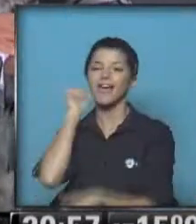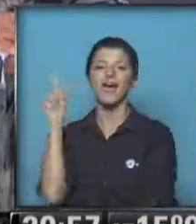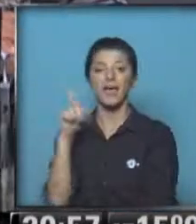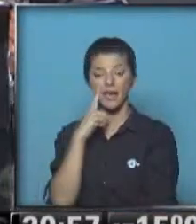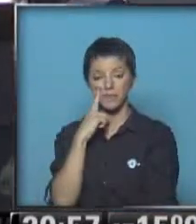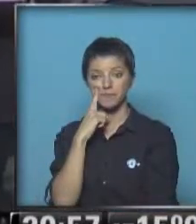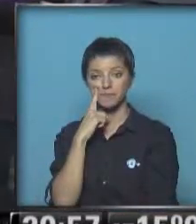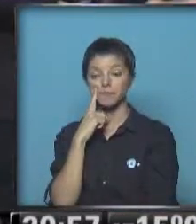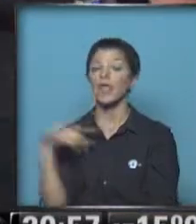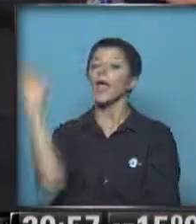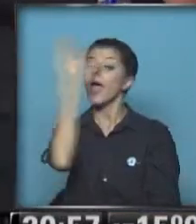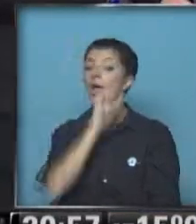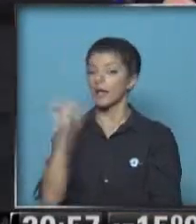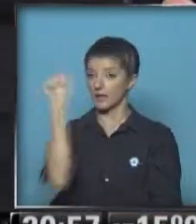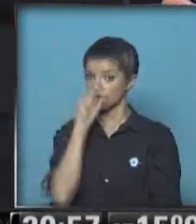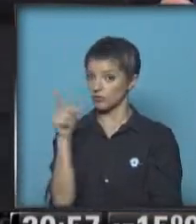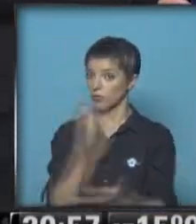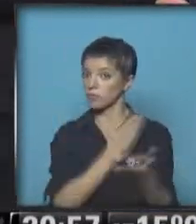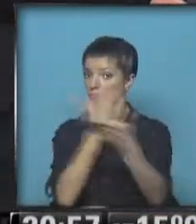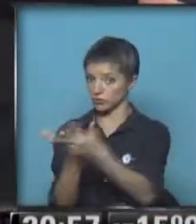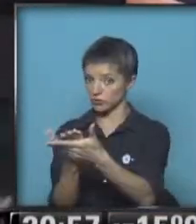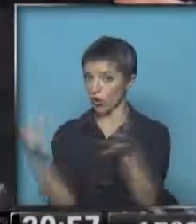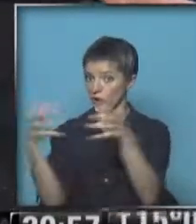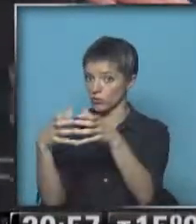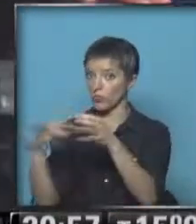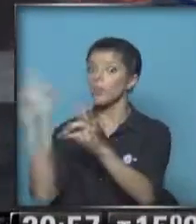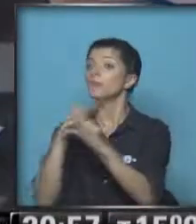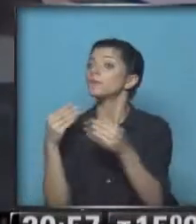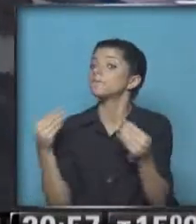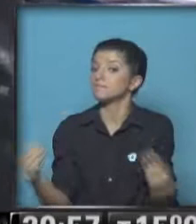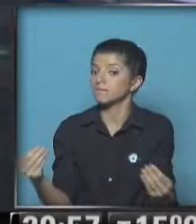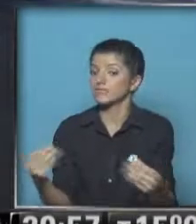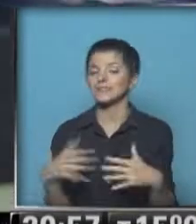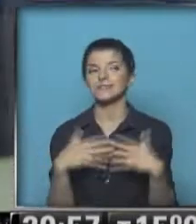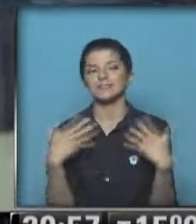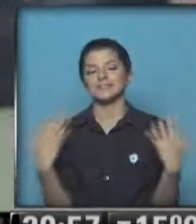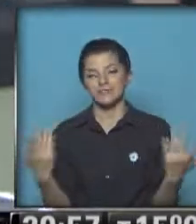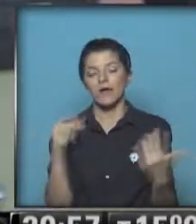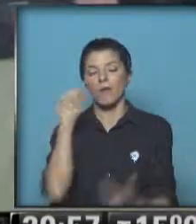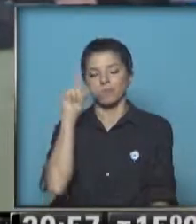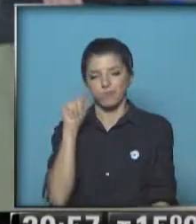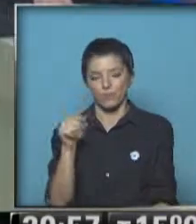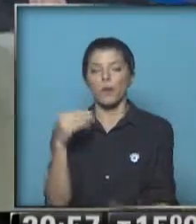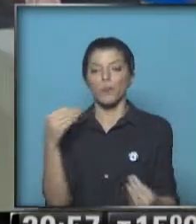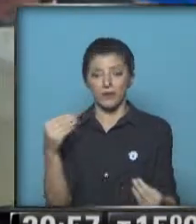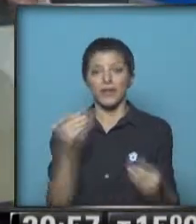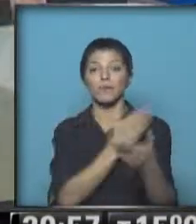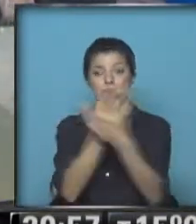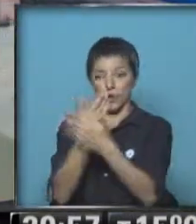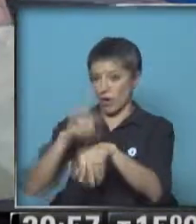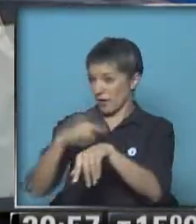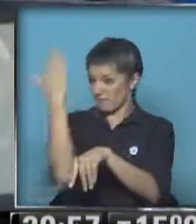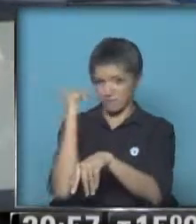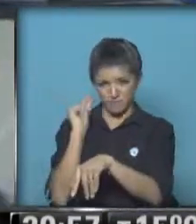grecia envió su propuesta al eurogrupo y que pasó bueno esta es la gran pregunta porque la envió hace horas la